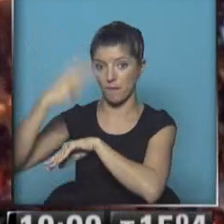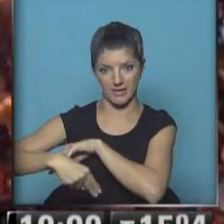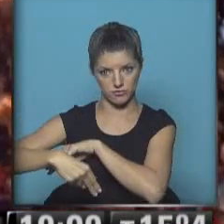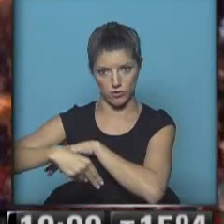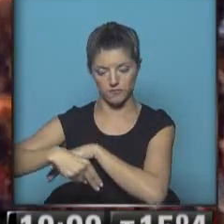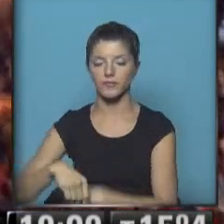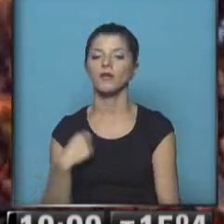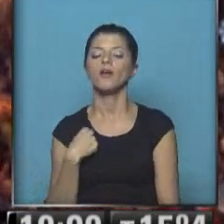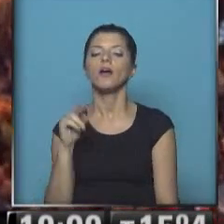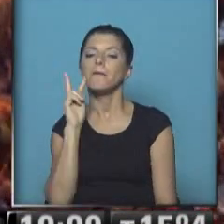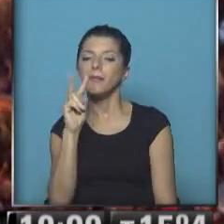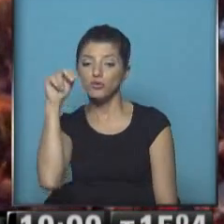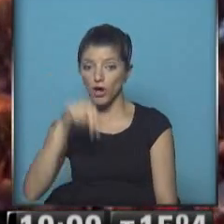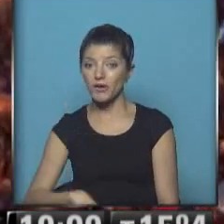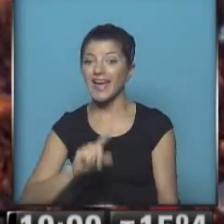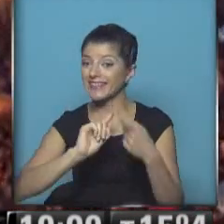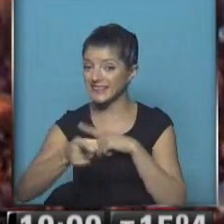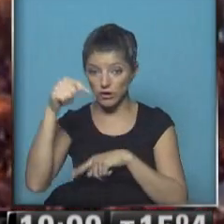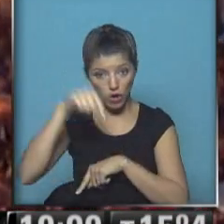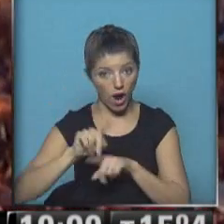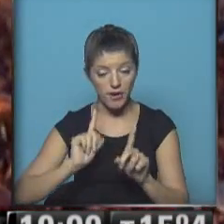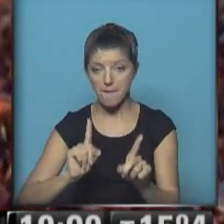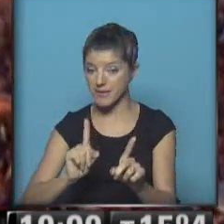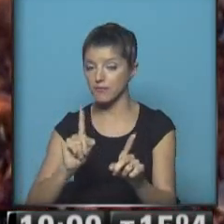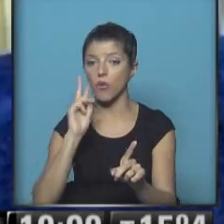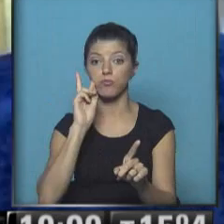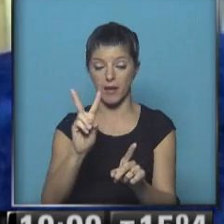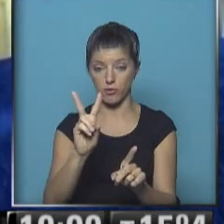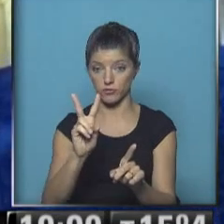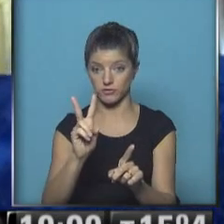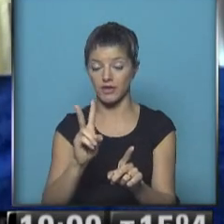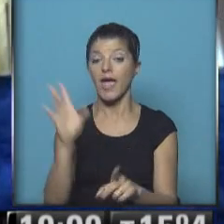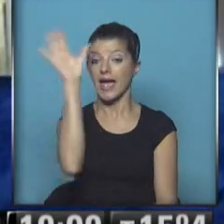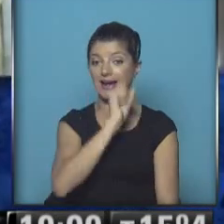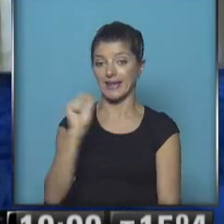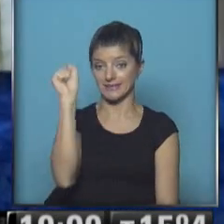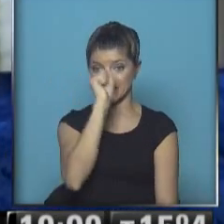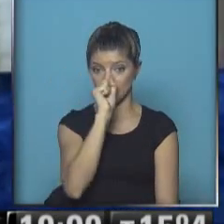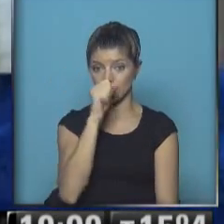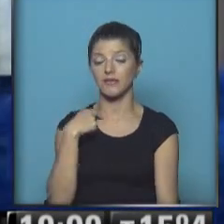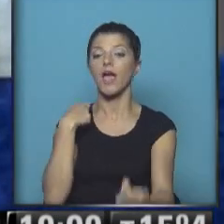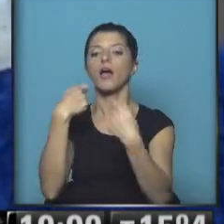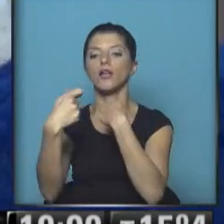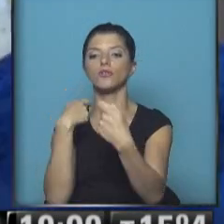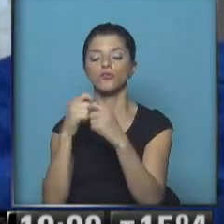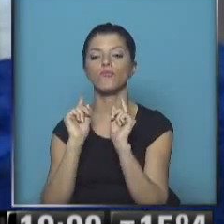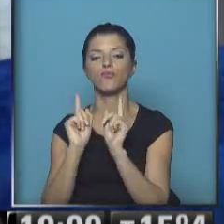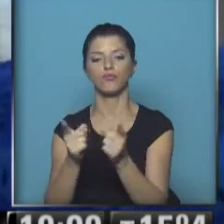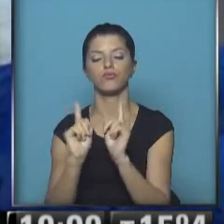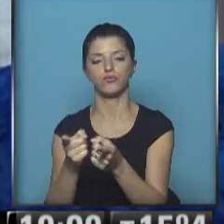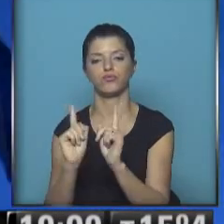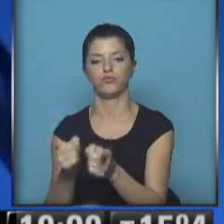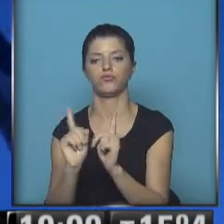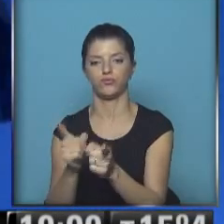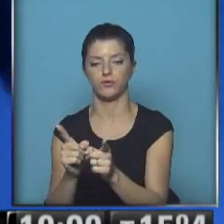Estamos viendo lo que está sucediendo en este momento. Estas imágenes que compartimos son en vivo. Las negociaciones se suceden febrilmente